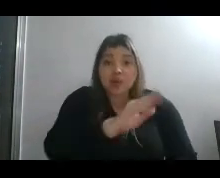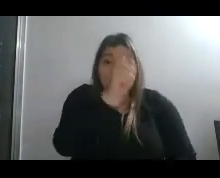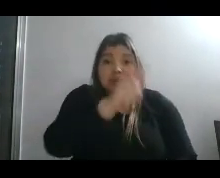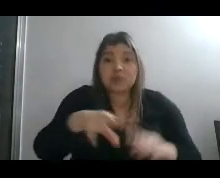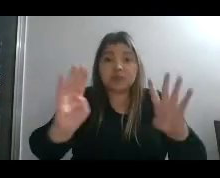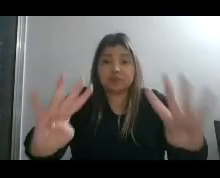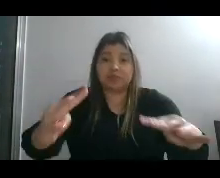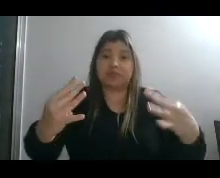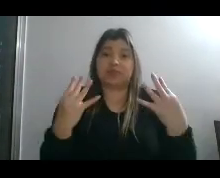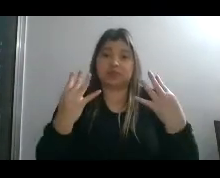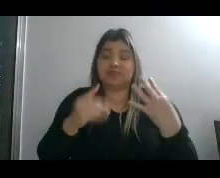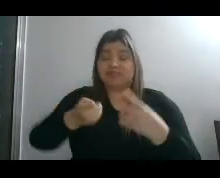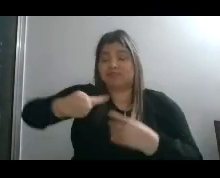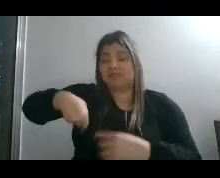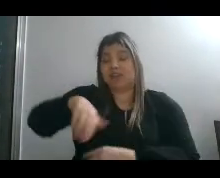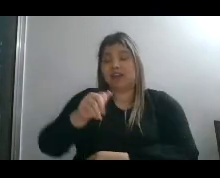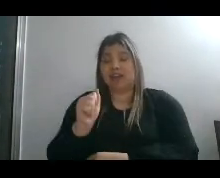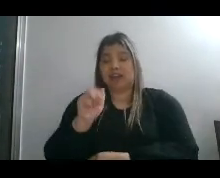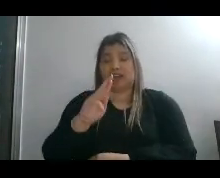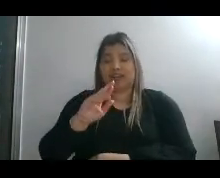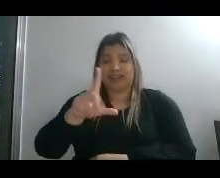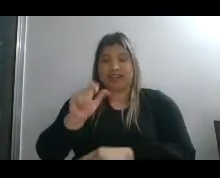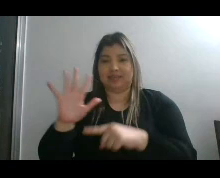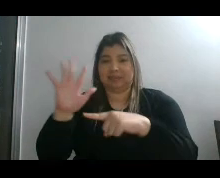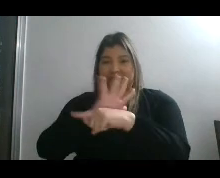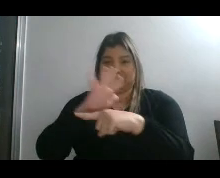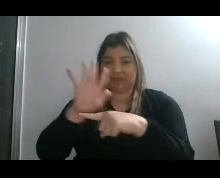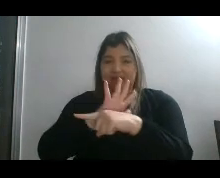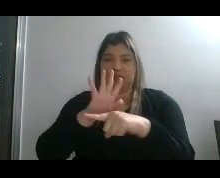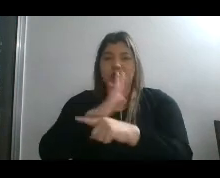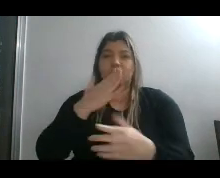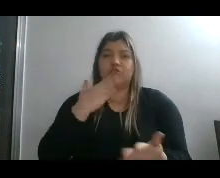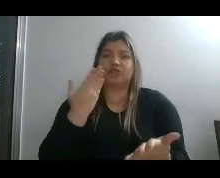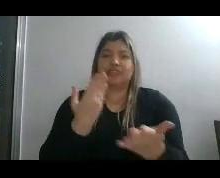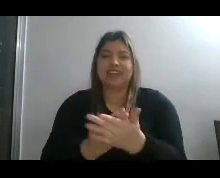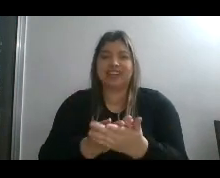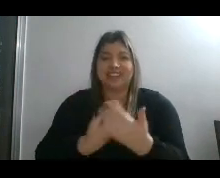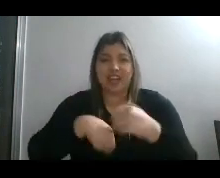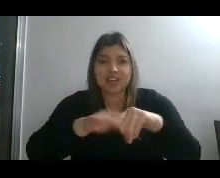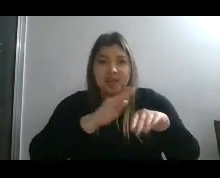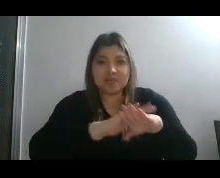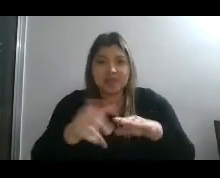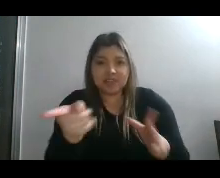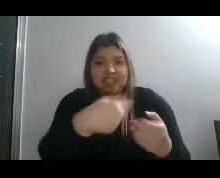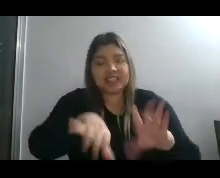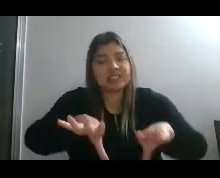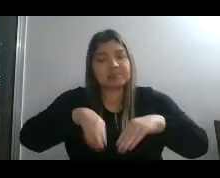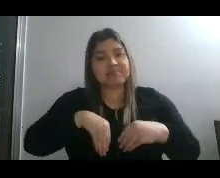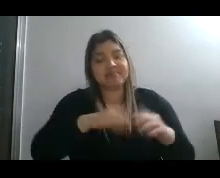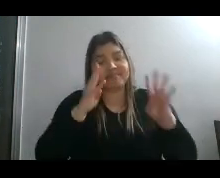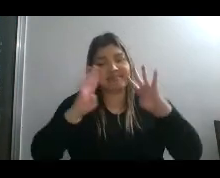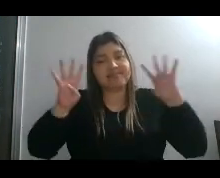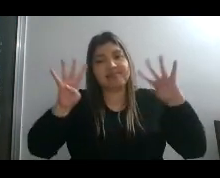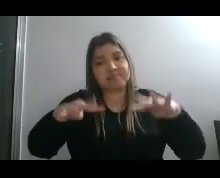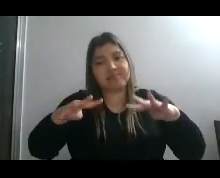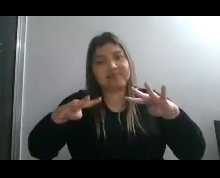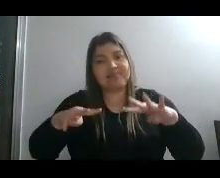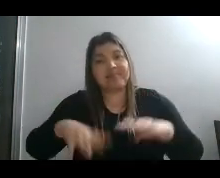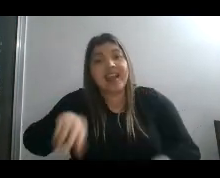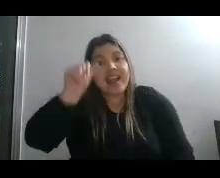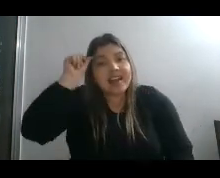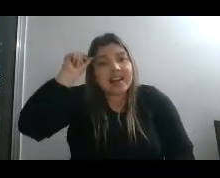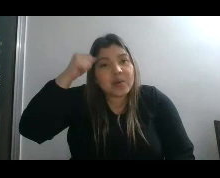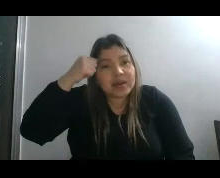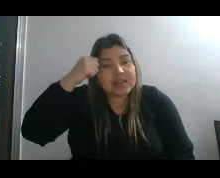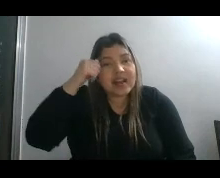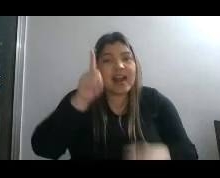de parte de la ARL Sura queremos agradecerles por aceptar la invitación a este evento educativo. Recuerden, por favor, las personas que aún no